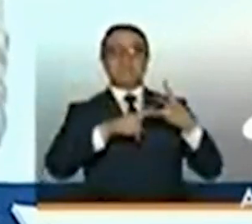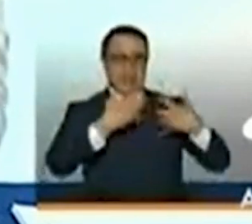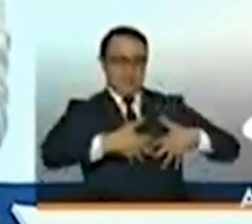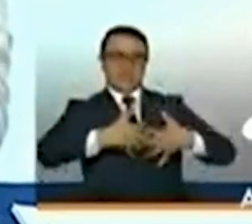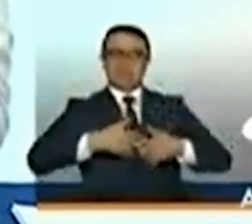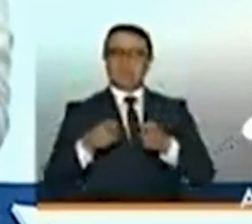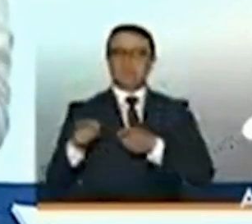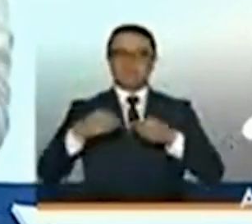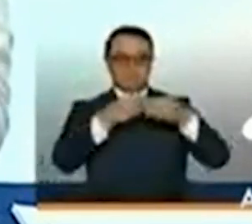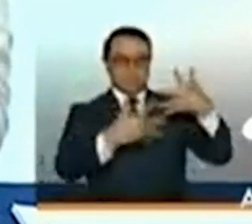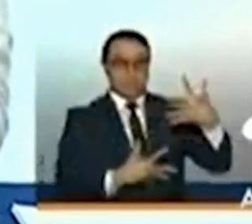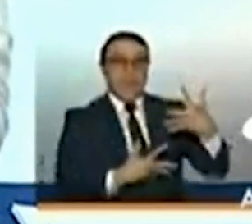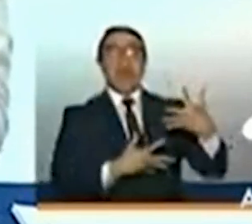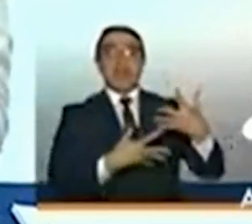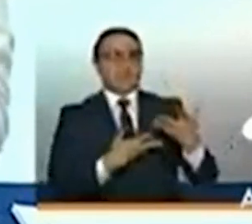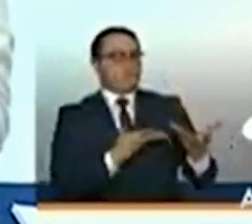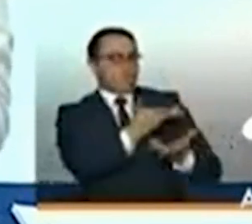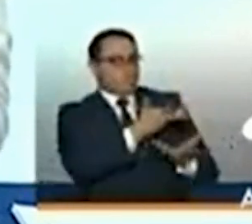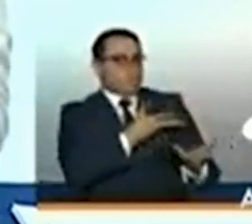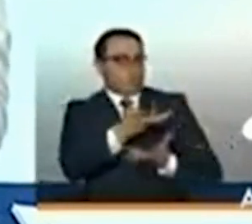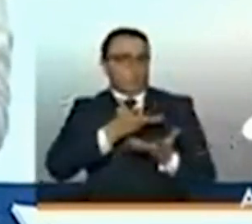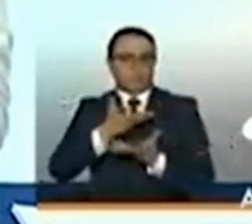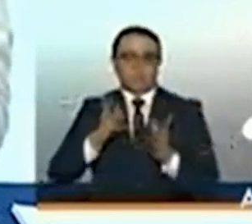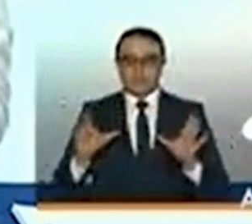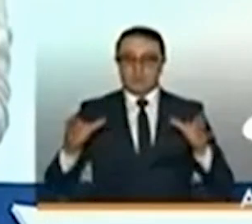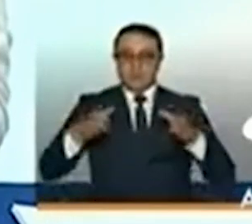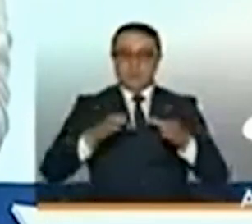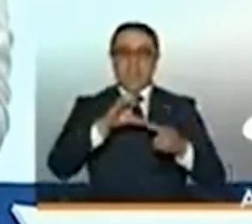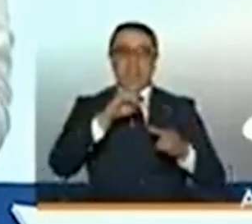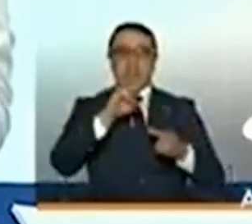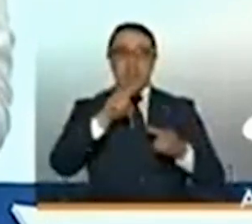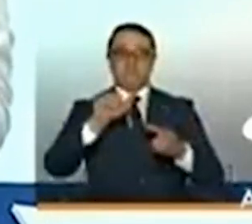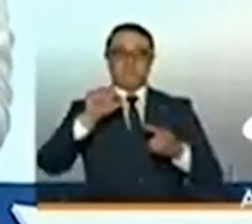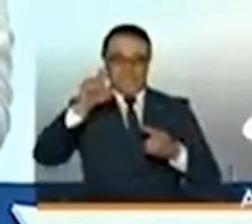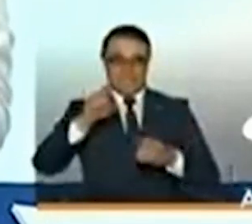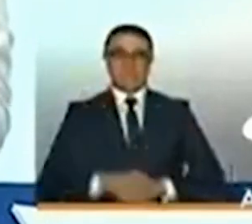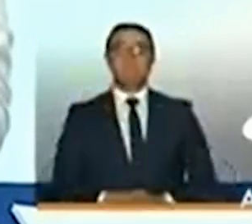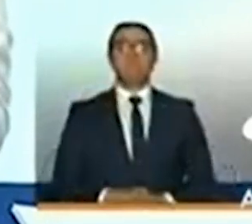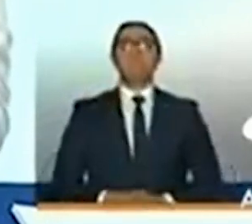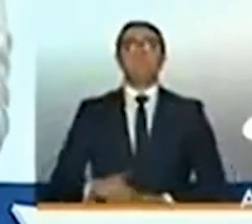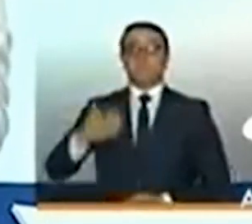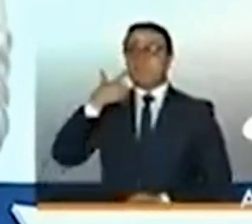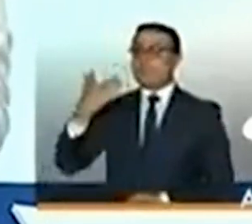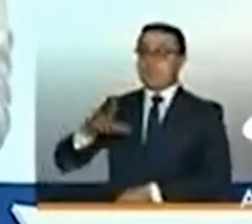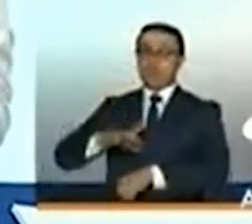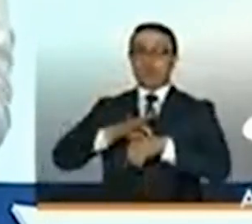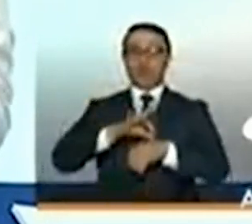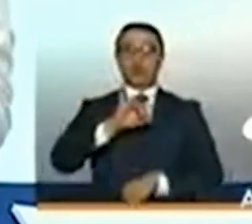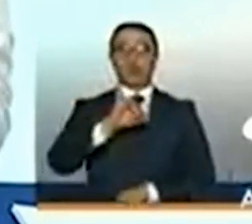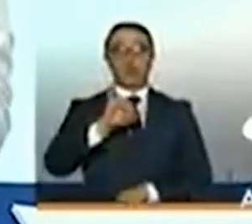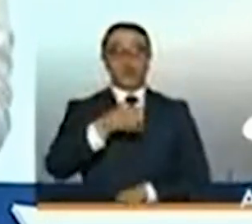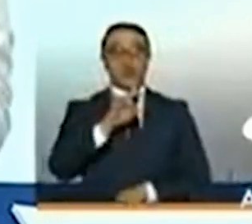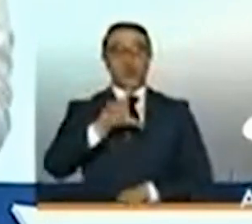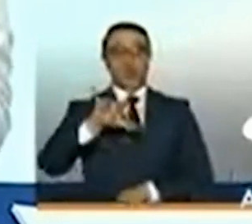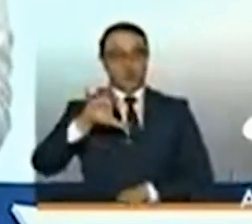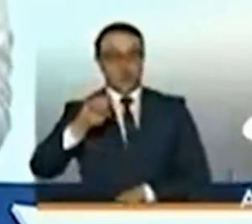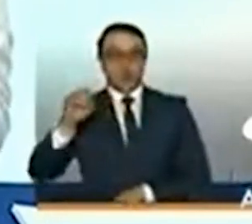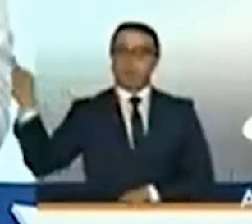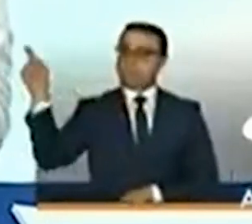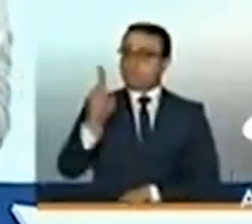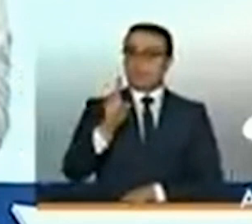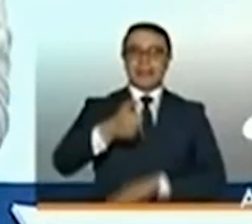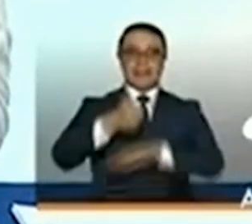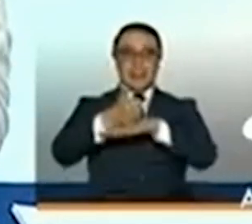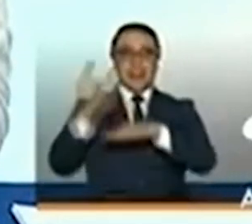las facilidades dentro de la estrategia COVAX. Para eso nos acompaña el doctor Julio Aldana, el director general